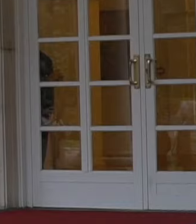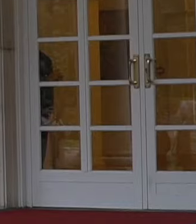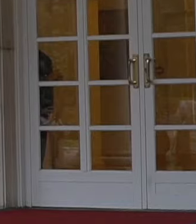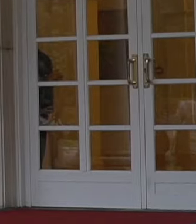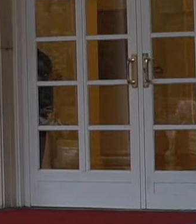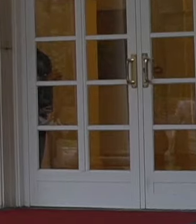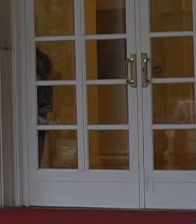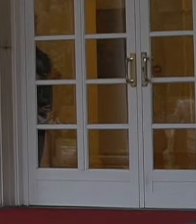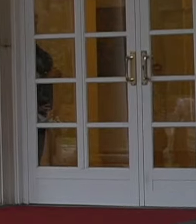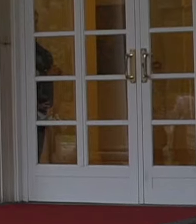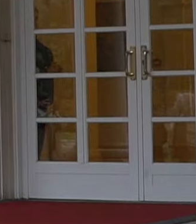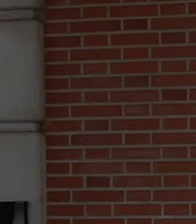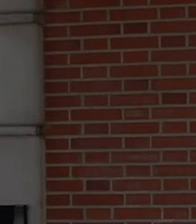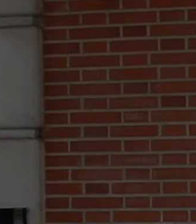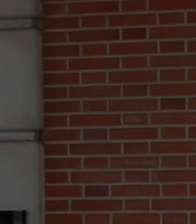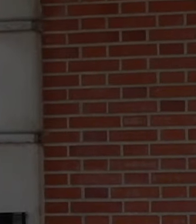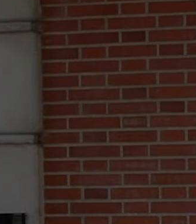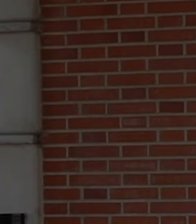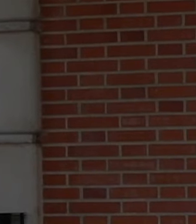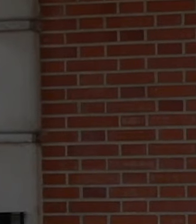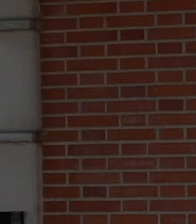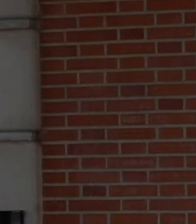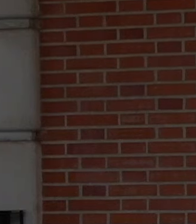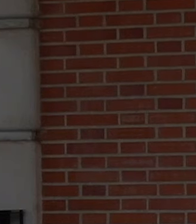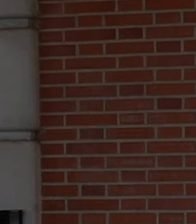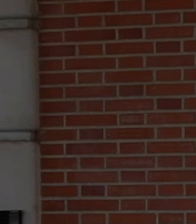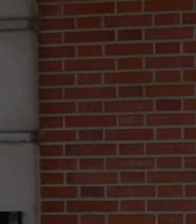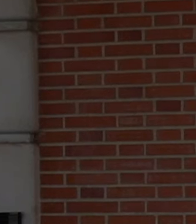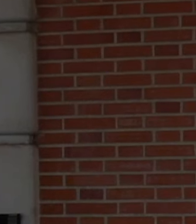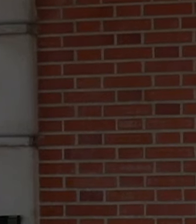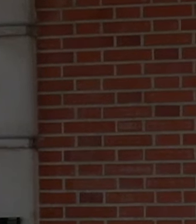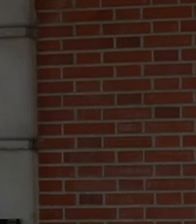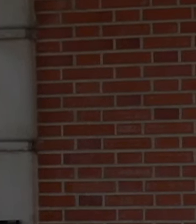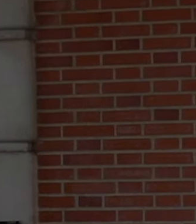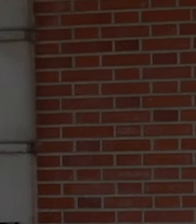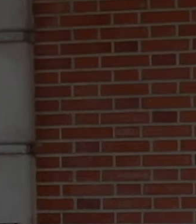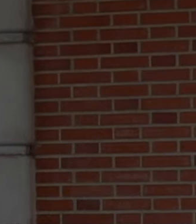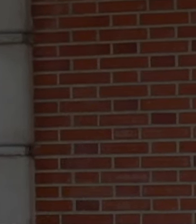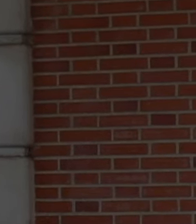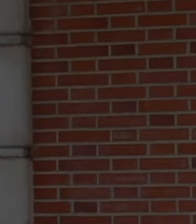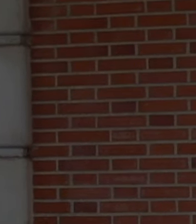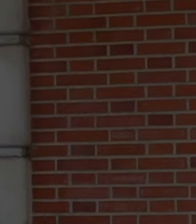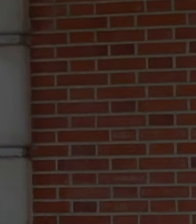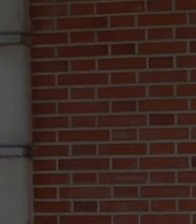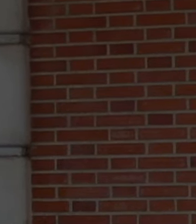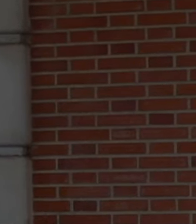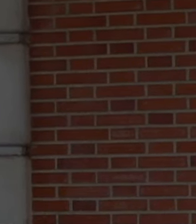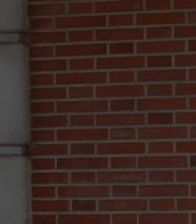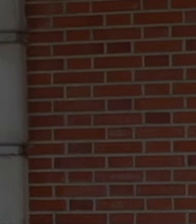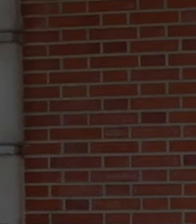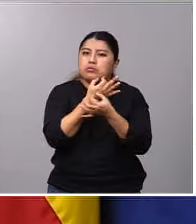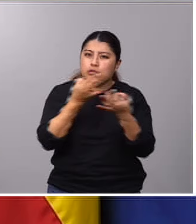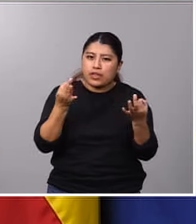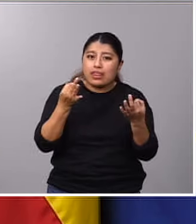menos. La estrategia de financiación de Tesoro para 2024, como decía al principio, está marcada por la prudencia